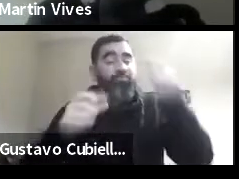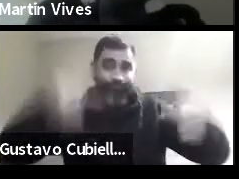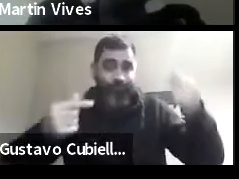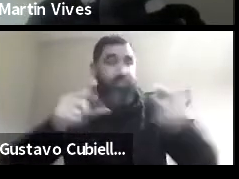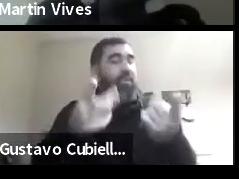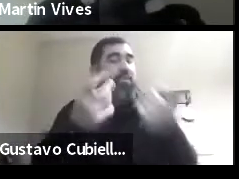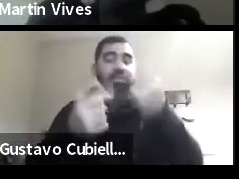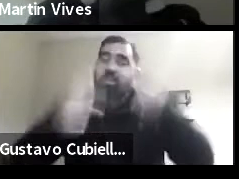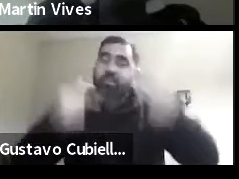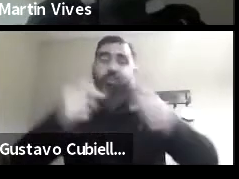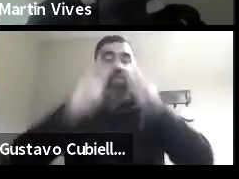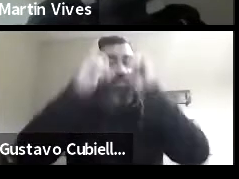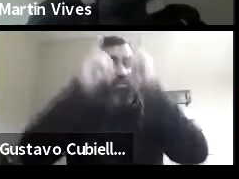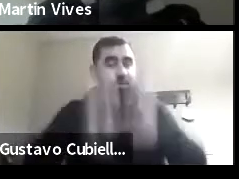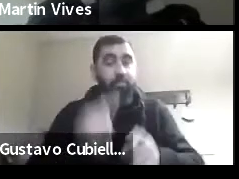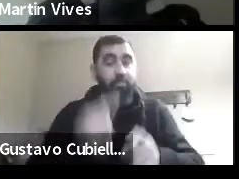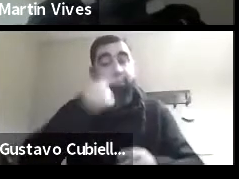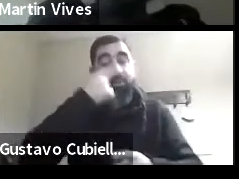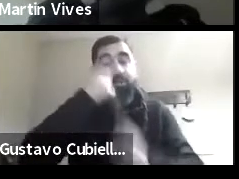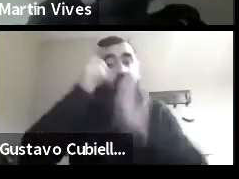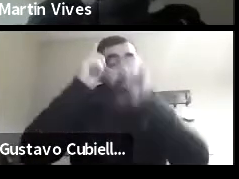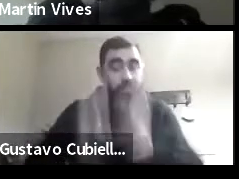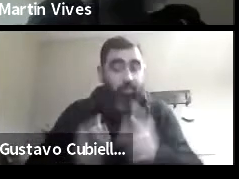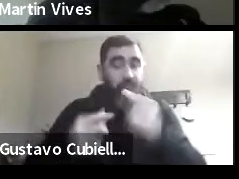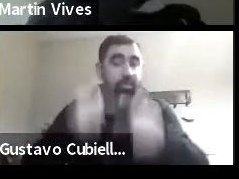con diversos intereses, con diversas